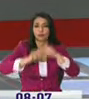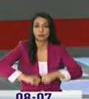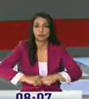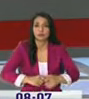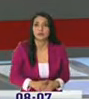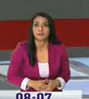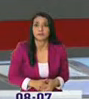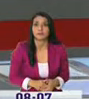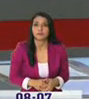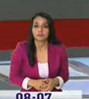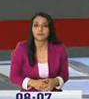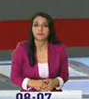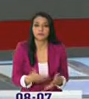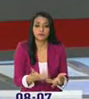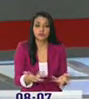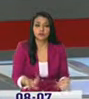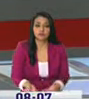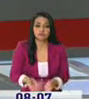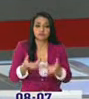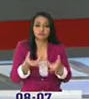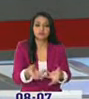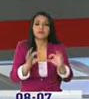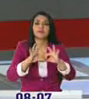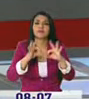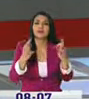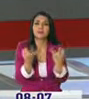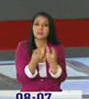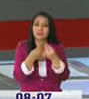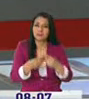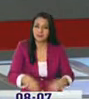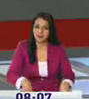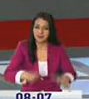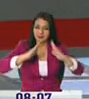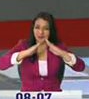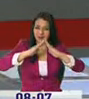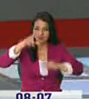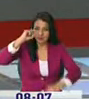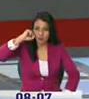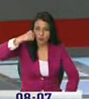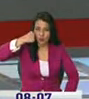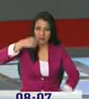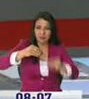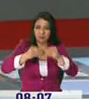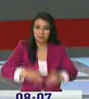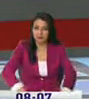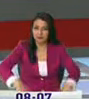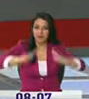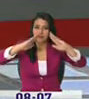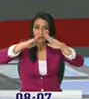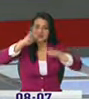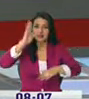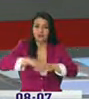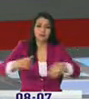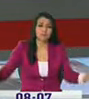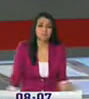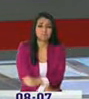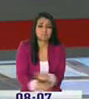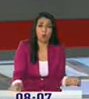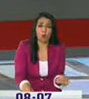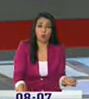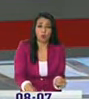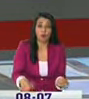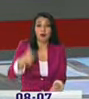la ayuda de enseres a la familia que perdió absolutamente todo. Recuerden que su hogar se destruyó en una explosión provocada por